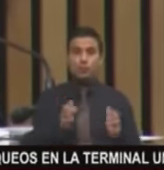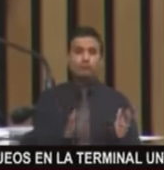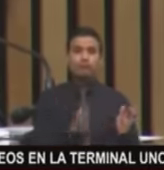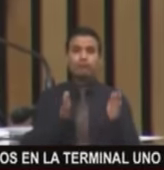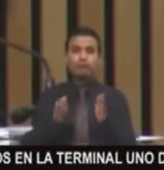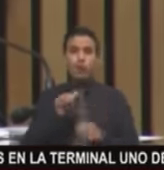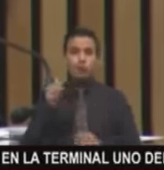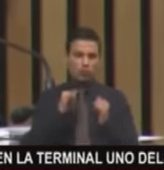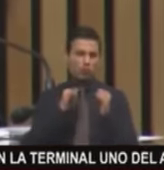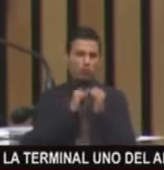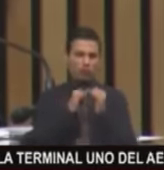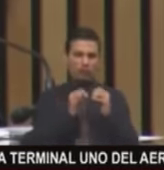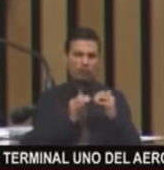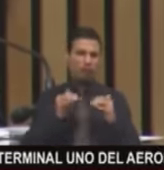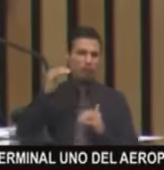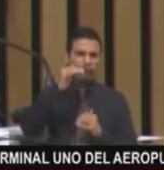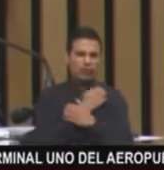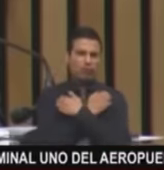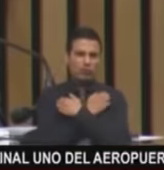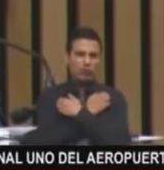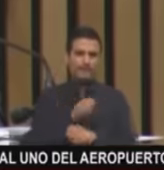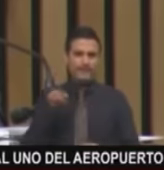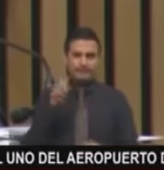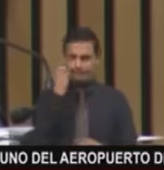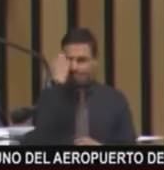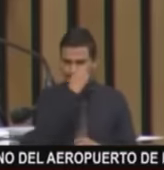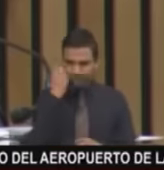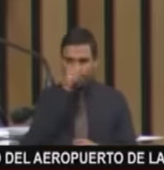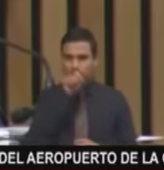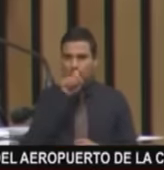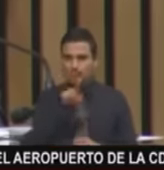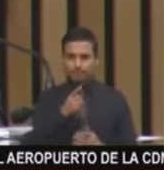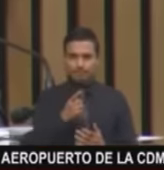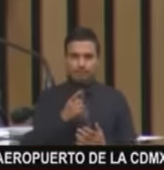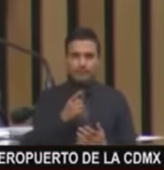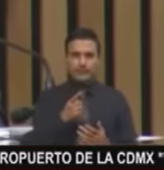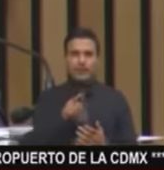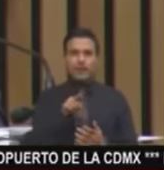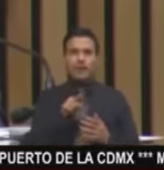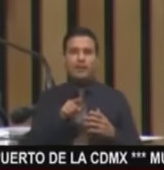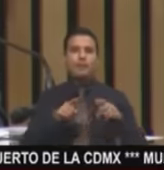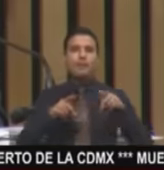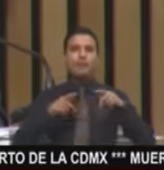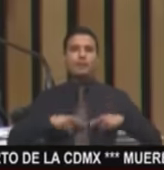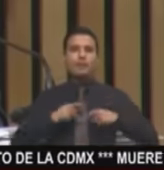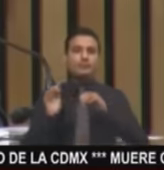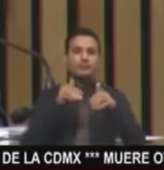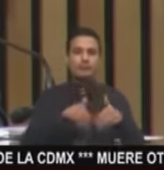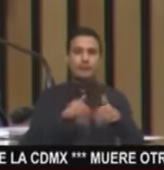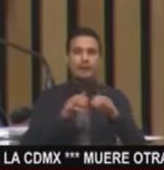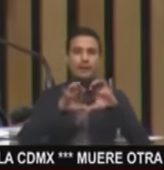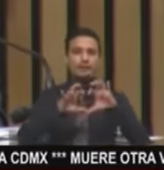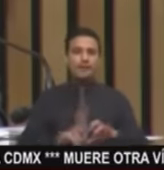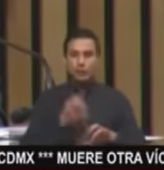cómo estaba previsto que se recabaran las firmas? Nada más para entender esto de que, como ahora el tribunal ha ordenado que se acepten las firmas autógrafas